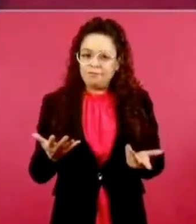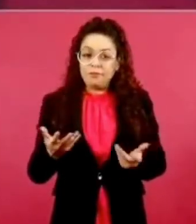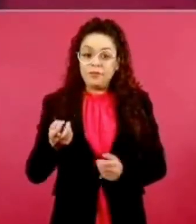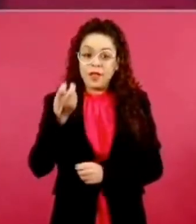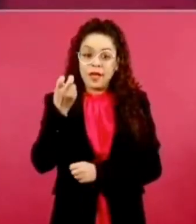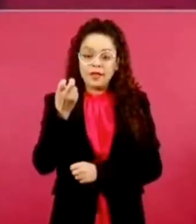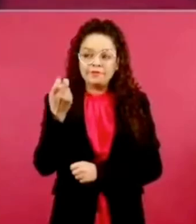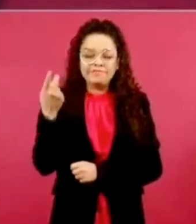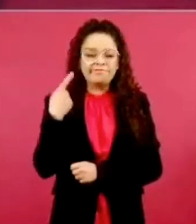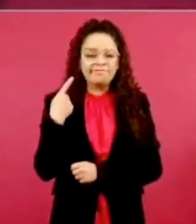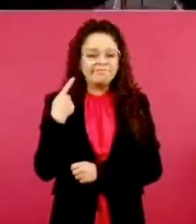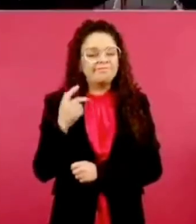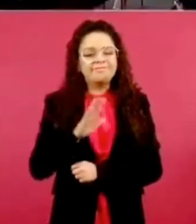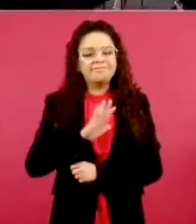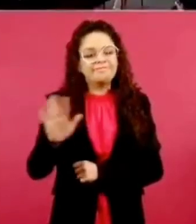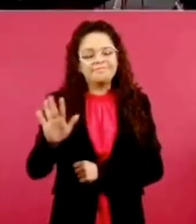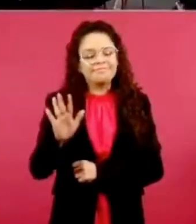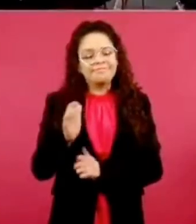así como eso,